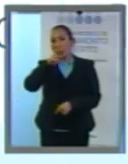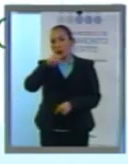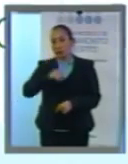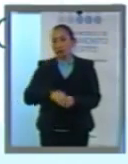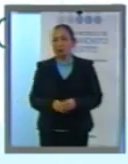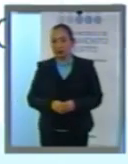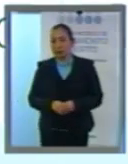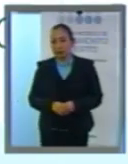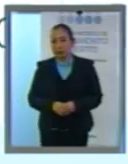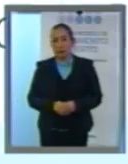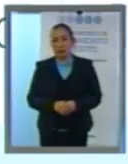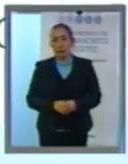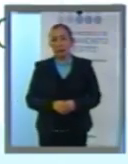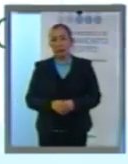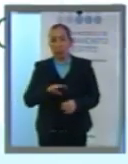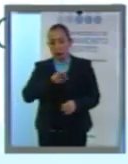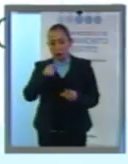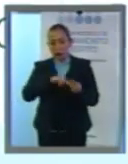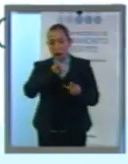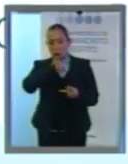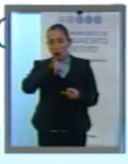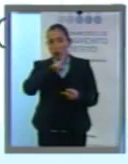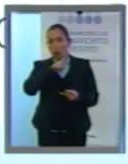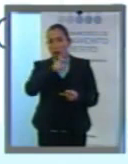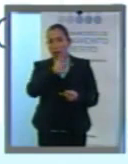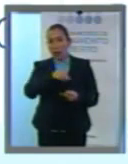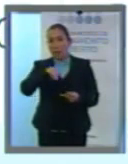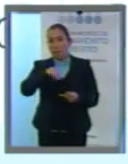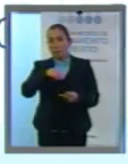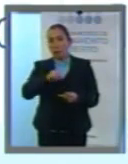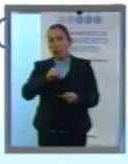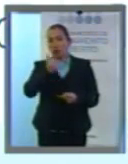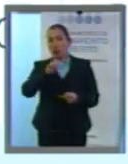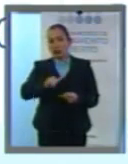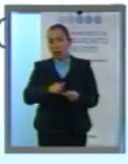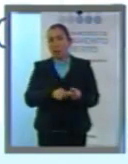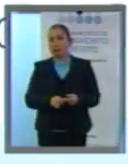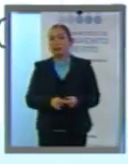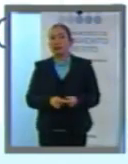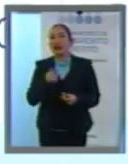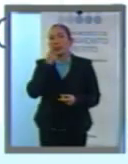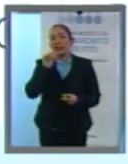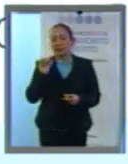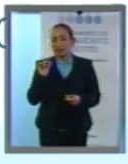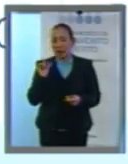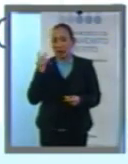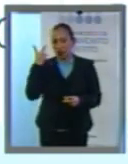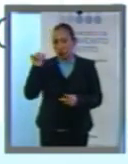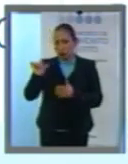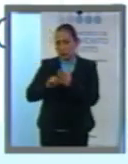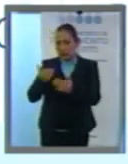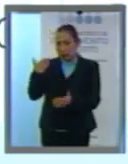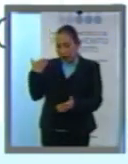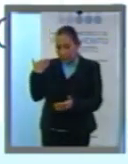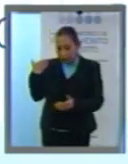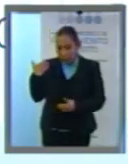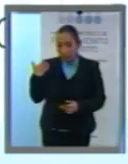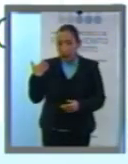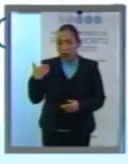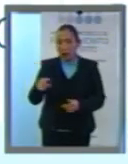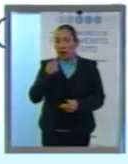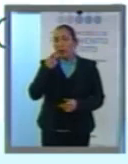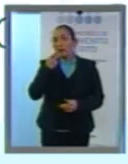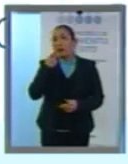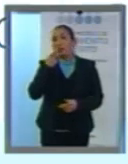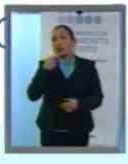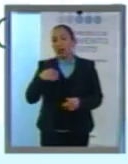la hace al panel. Hay otra de Jorge Moya para el Contador Portal. Hace un par de meses, Oscar Guerra Ford mencionó que